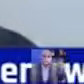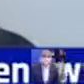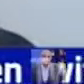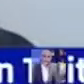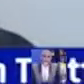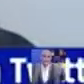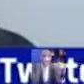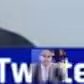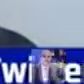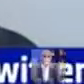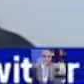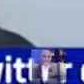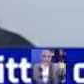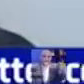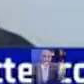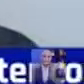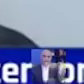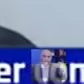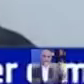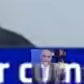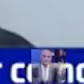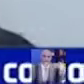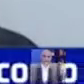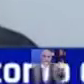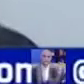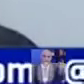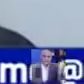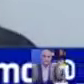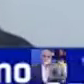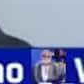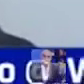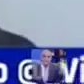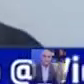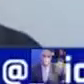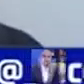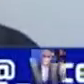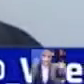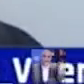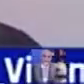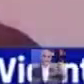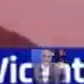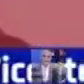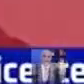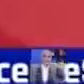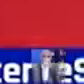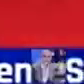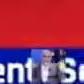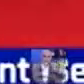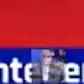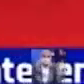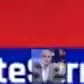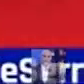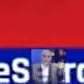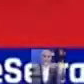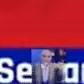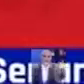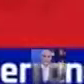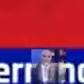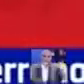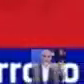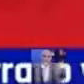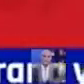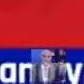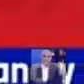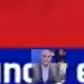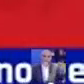Obrador, estratégico, que es el litio. Y justamente no es de hoy, querido Vicente, ya desde hace semanas, yo diría que desde